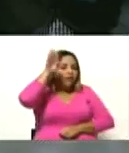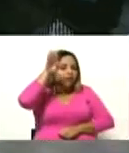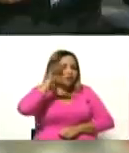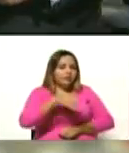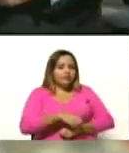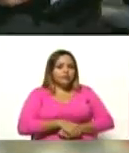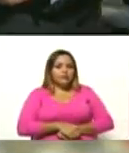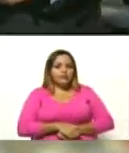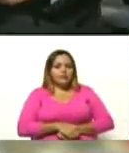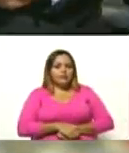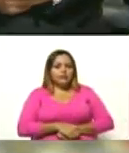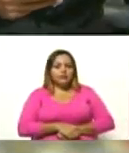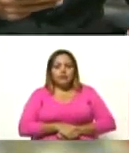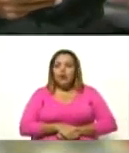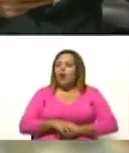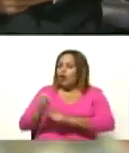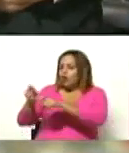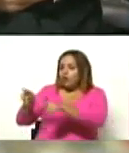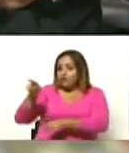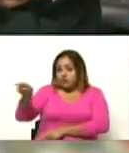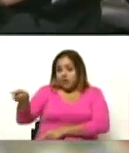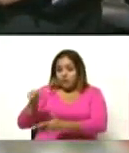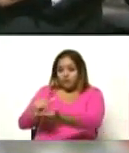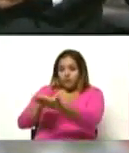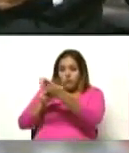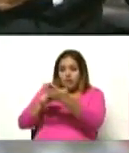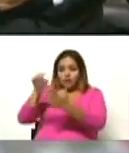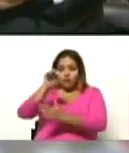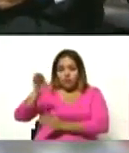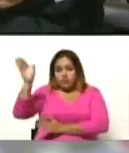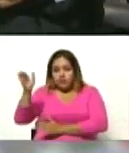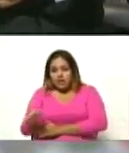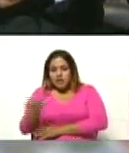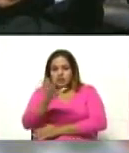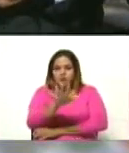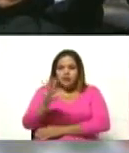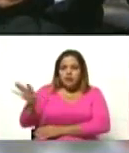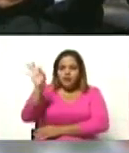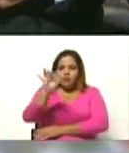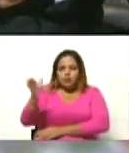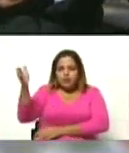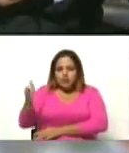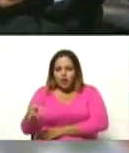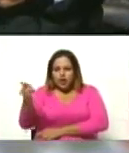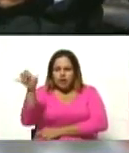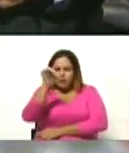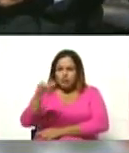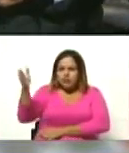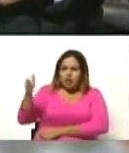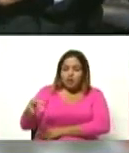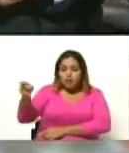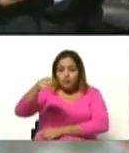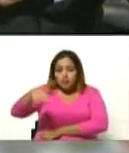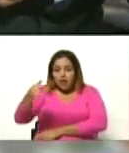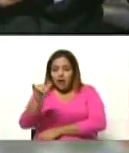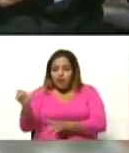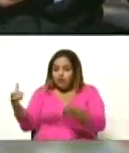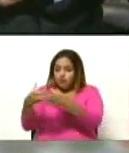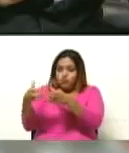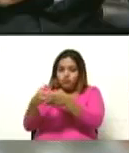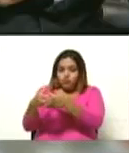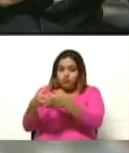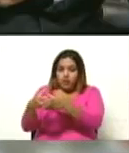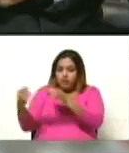usted me muestra esta variable que dice un 54%, esa variable ustedes la han sometido a los Focus Group. Claro.